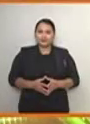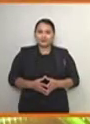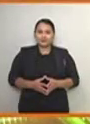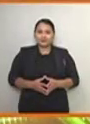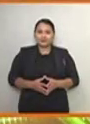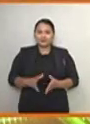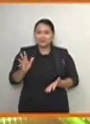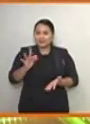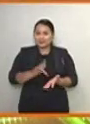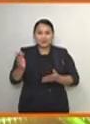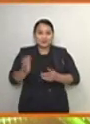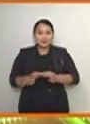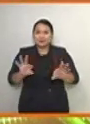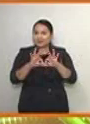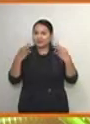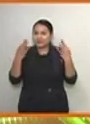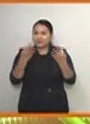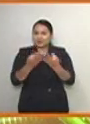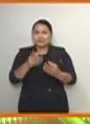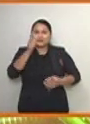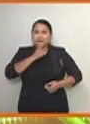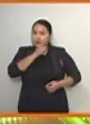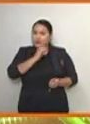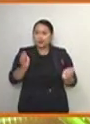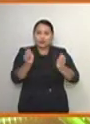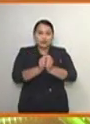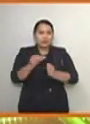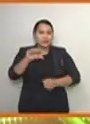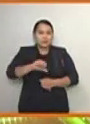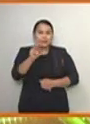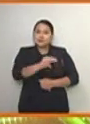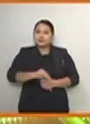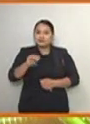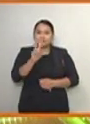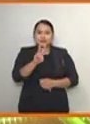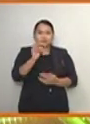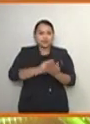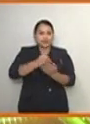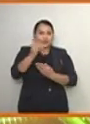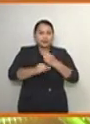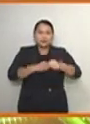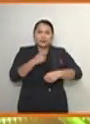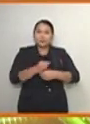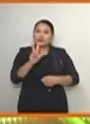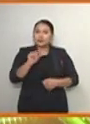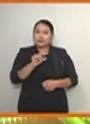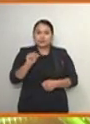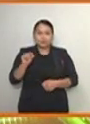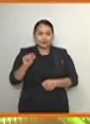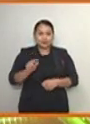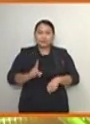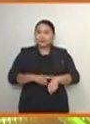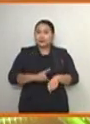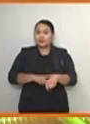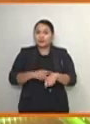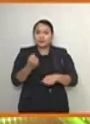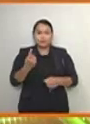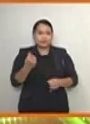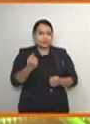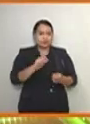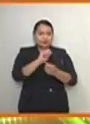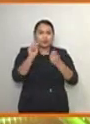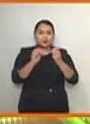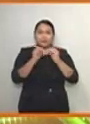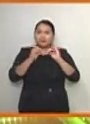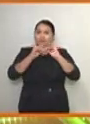gracias por pertenecer a la familia loto hoy es miércoles 2 de diciembre del año 2020 y el reloj marca ya las 11 en punto de